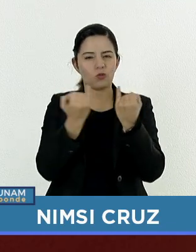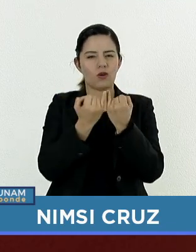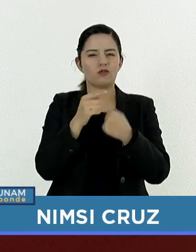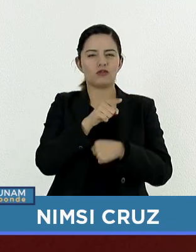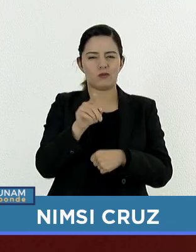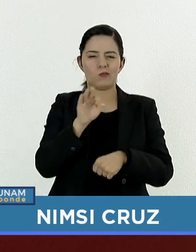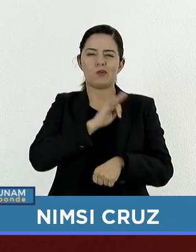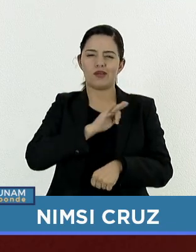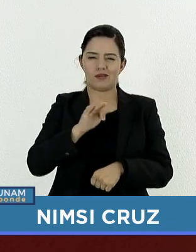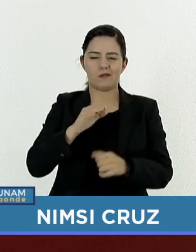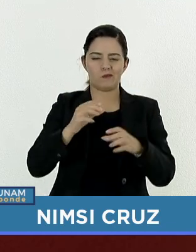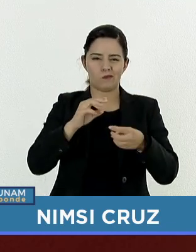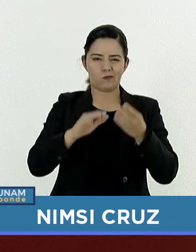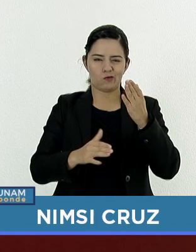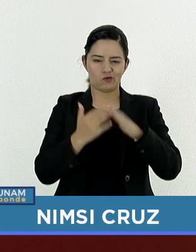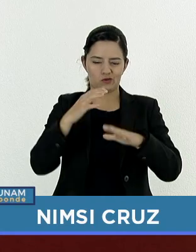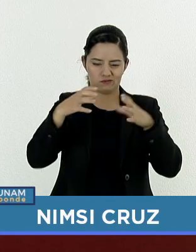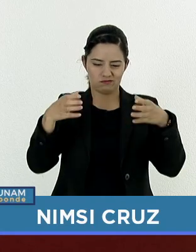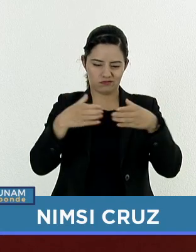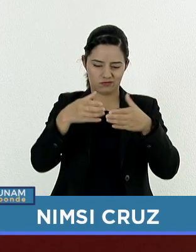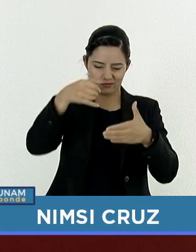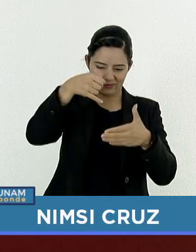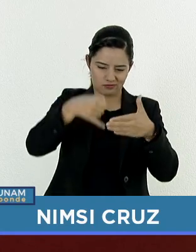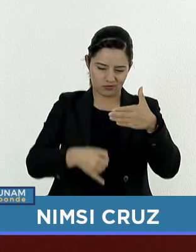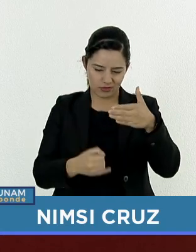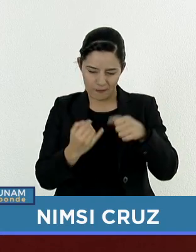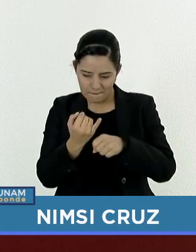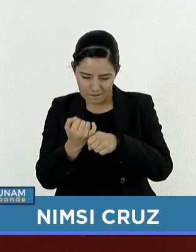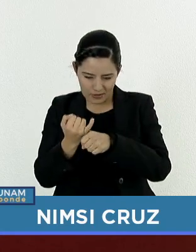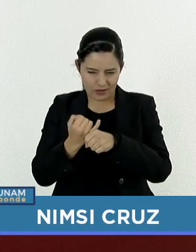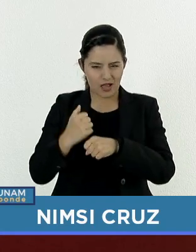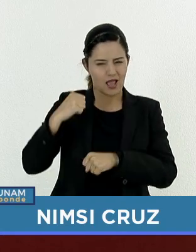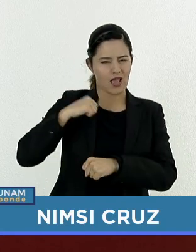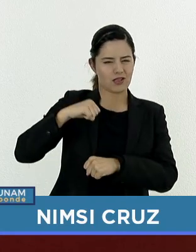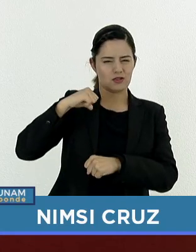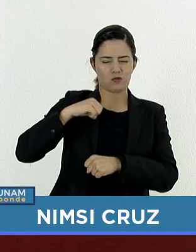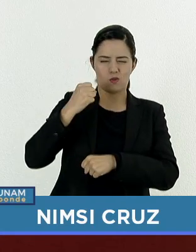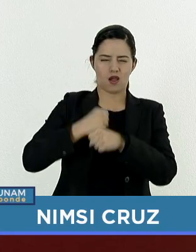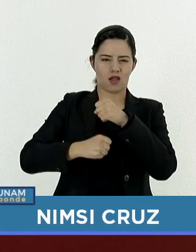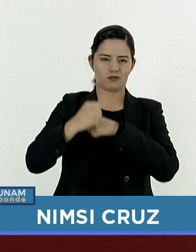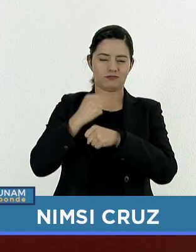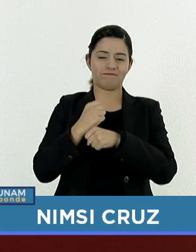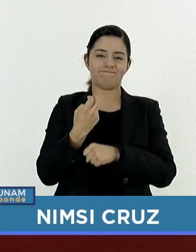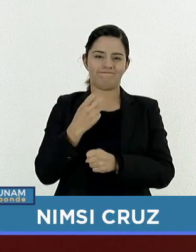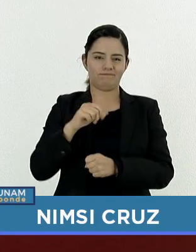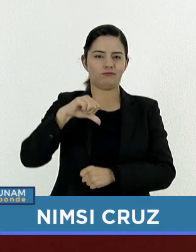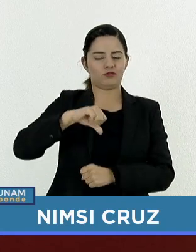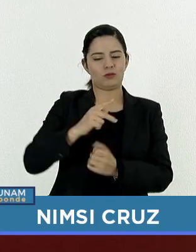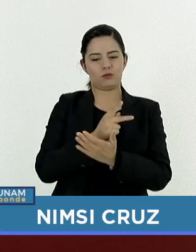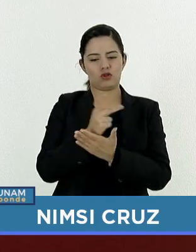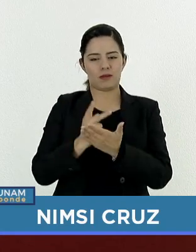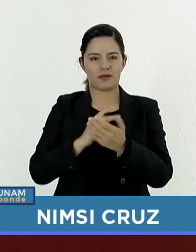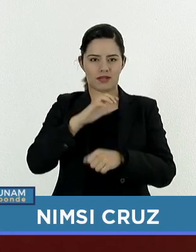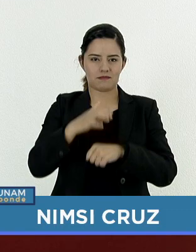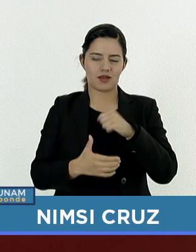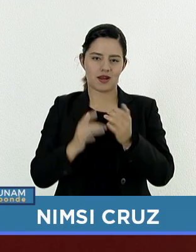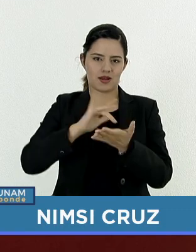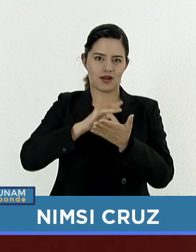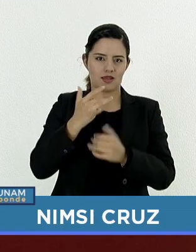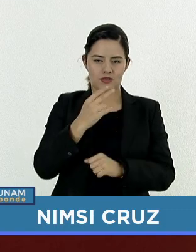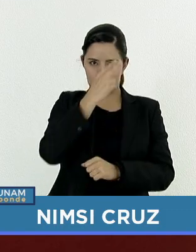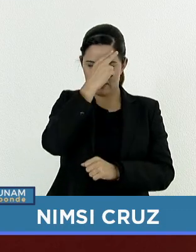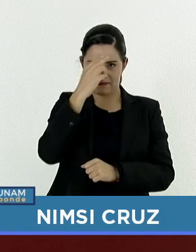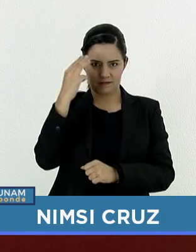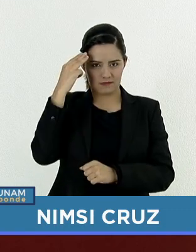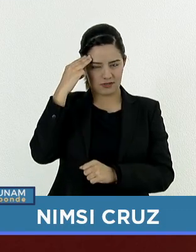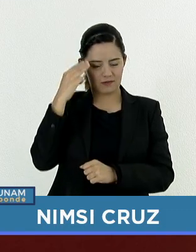subterráneos y de aquello que ocurrió hace miles de millones de años y con esto terminamos nuestro programa de hoy Agradeciendo a nimsi cruz